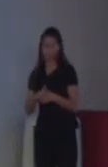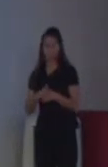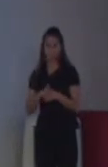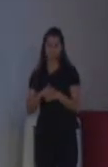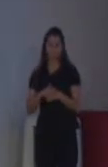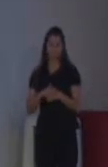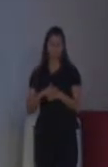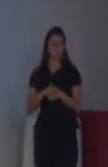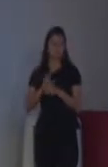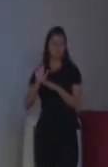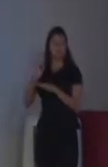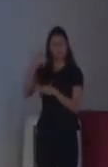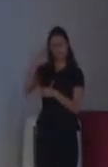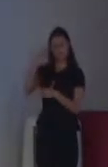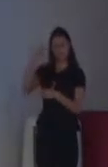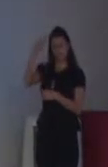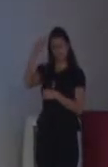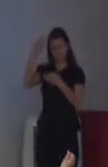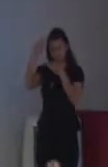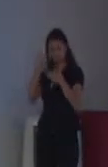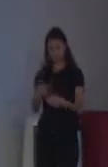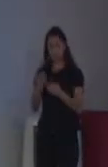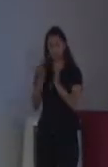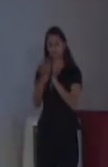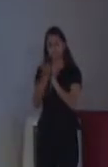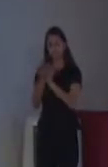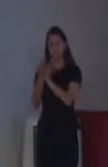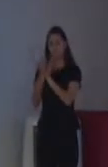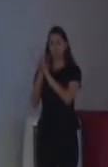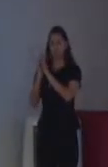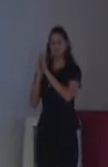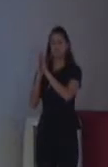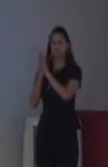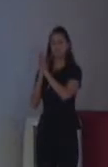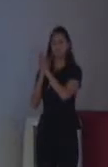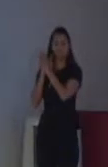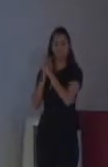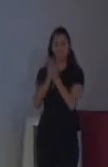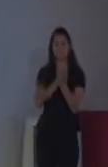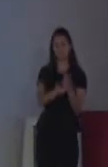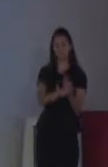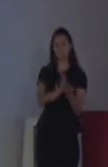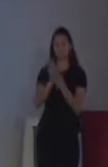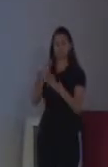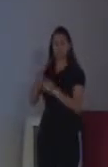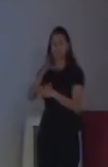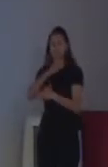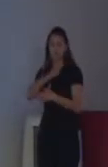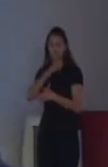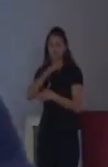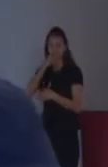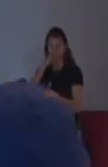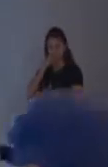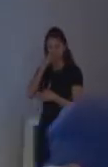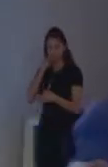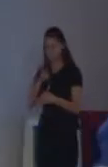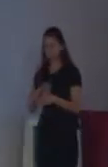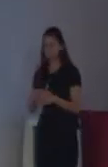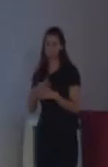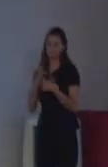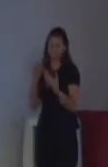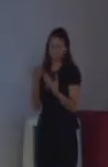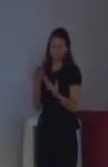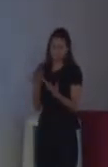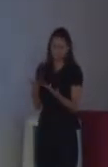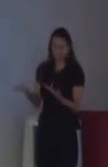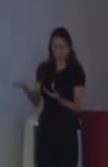Madrid. Y su profesión de base es en estudios literarios de la Pontificia Universidad Javeriana. Yo creo que démosle